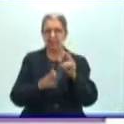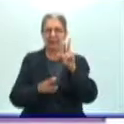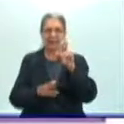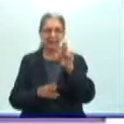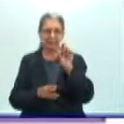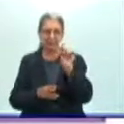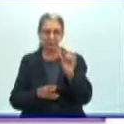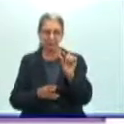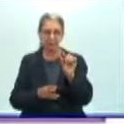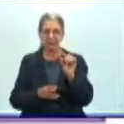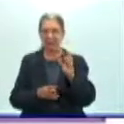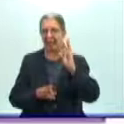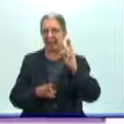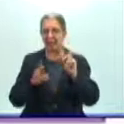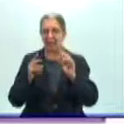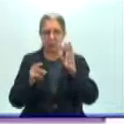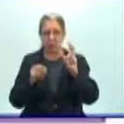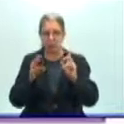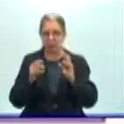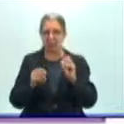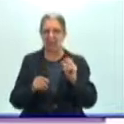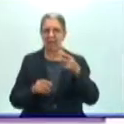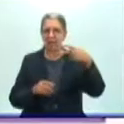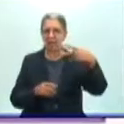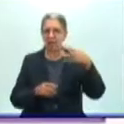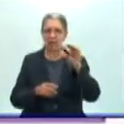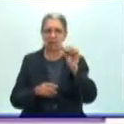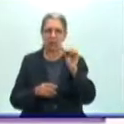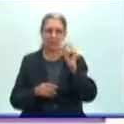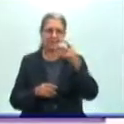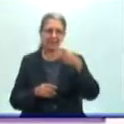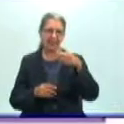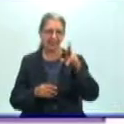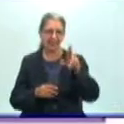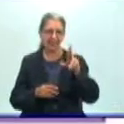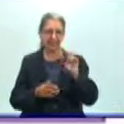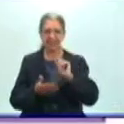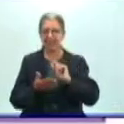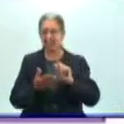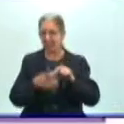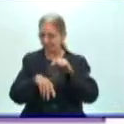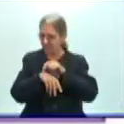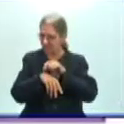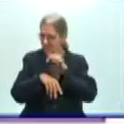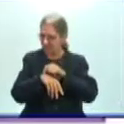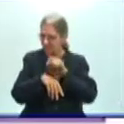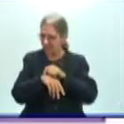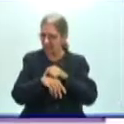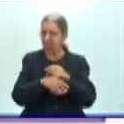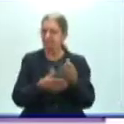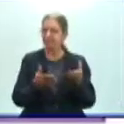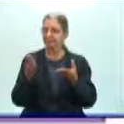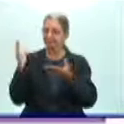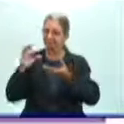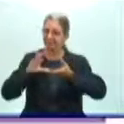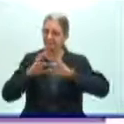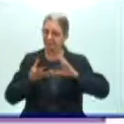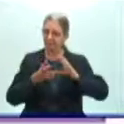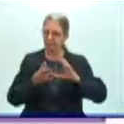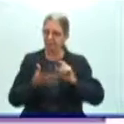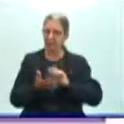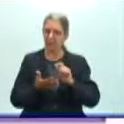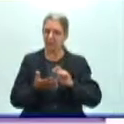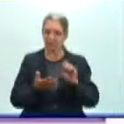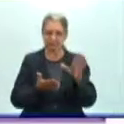OPR. Y ahí les aparece la figura. Les voy a dar un tiempo para que puedan trazar la figura y anotar